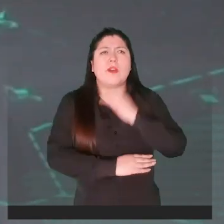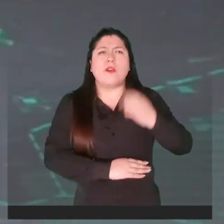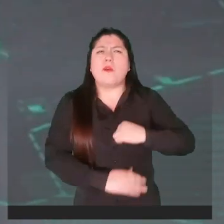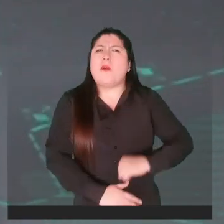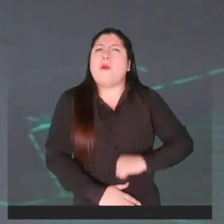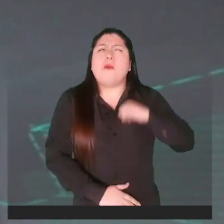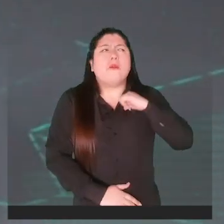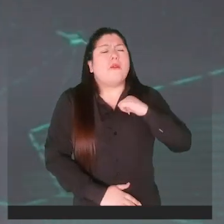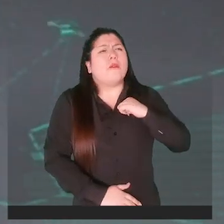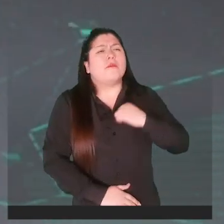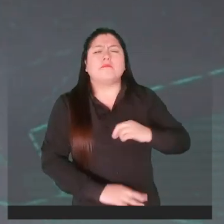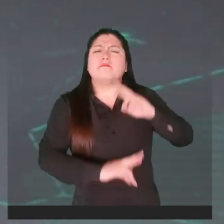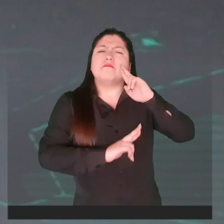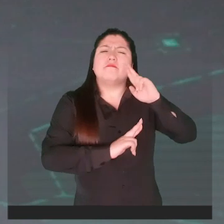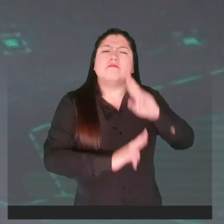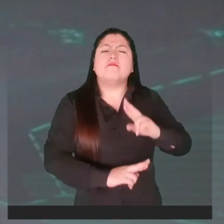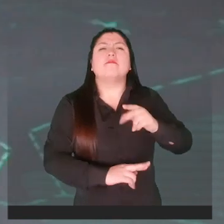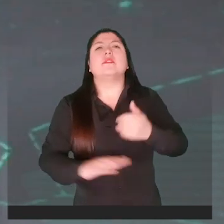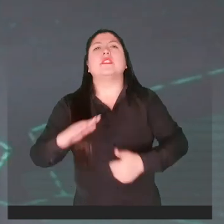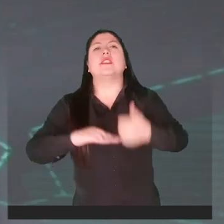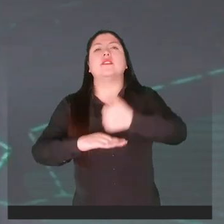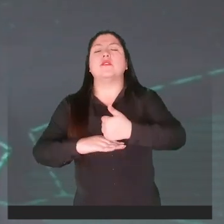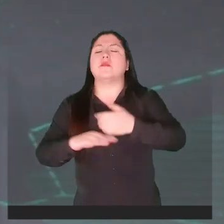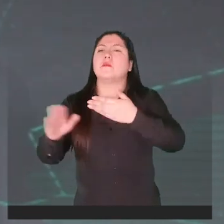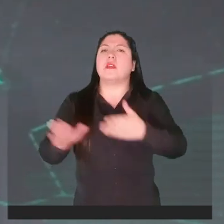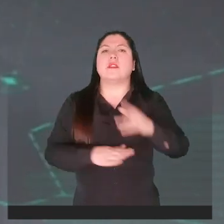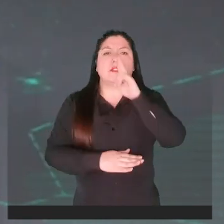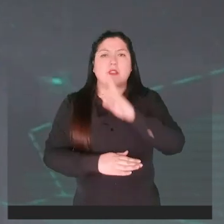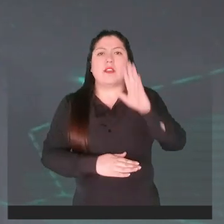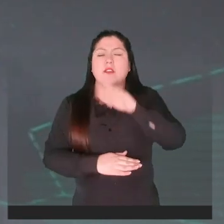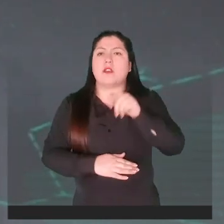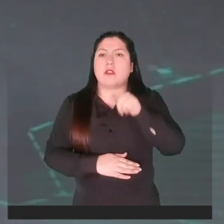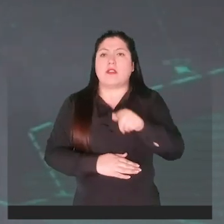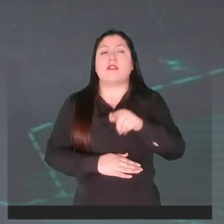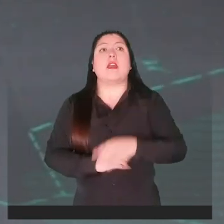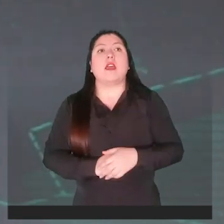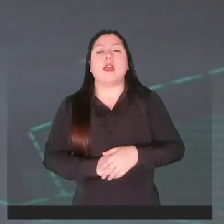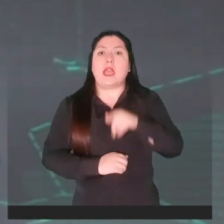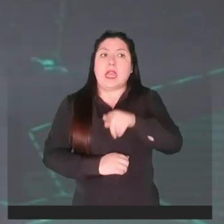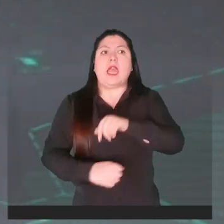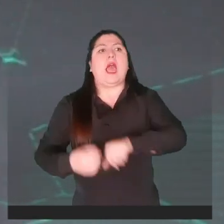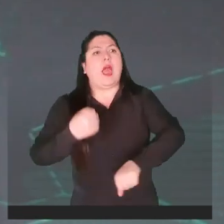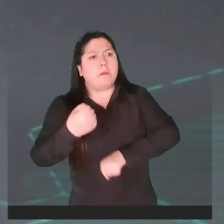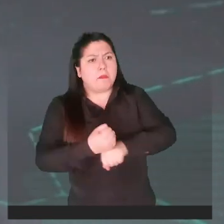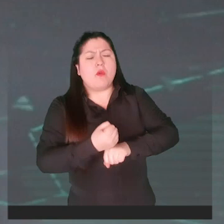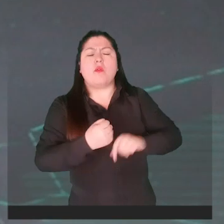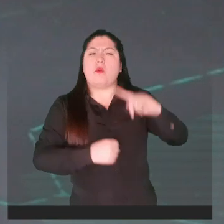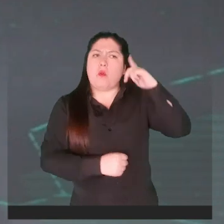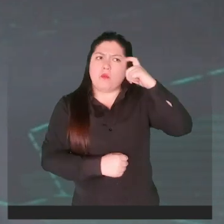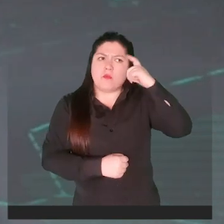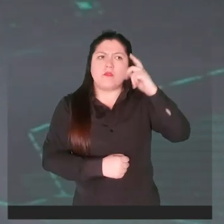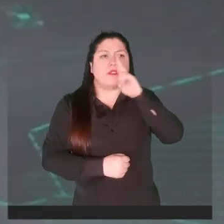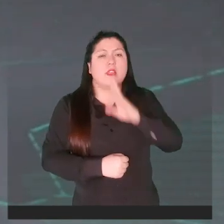complace y quiero hacerle también ese reconocimiento al director de Planeación Nacional, Luis Alberto Rodríguez, haber apoyado desde